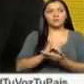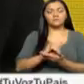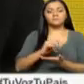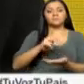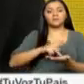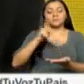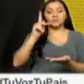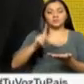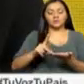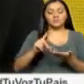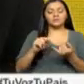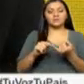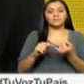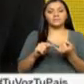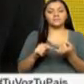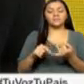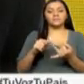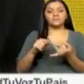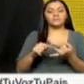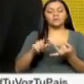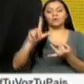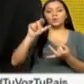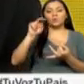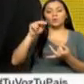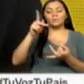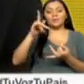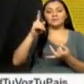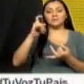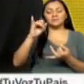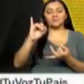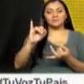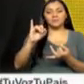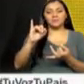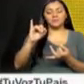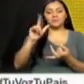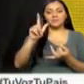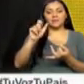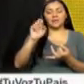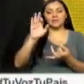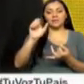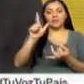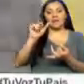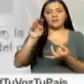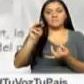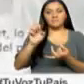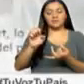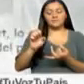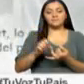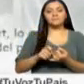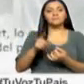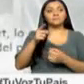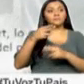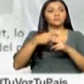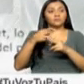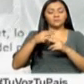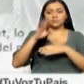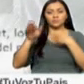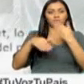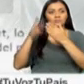Pichincha, de Lupaxi Grande y Galtelaime en Chimborazo, El Ceibo en